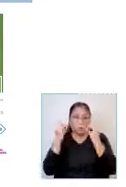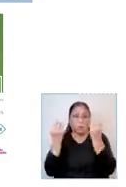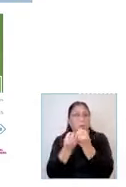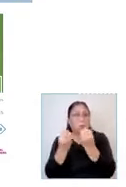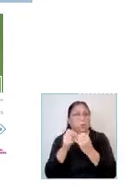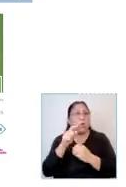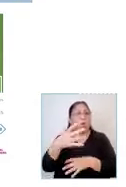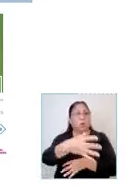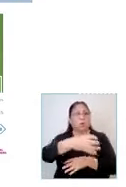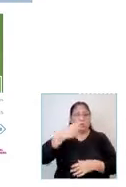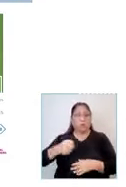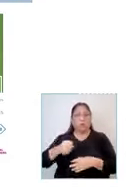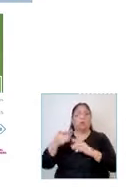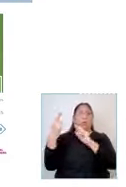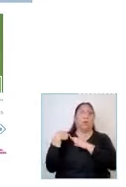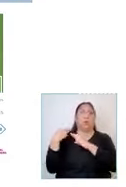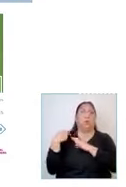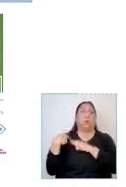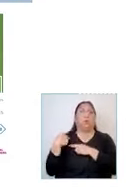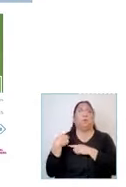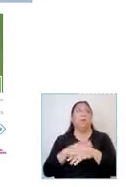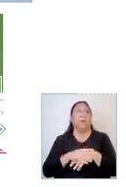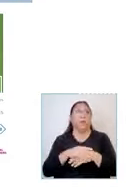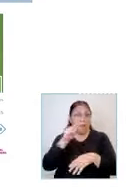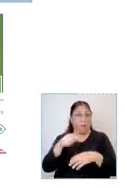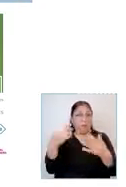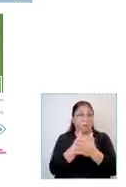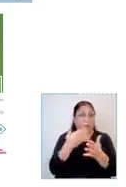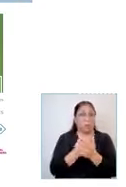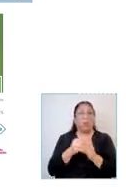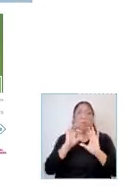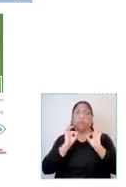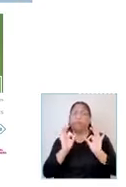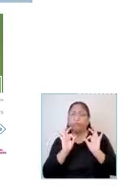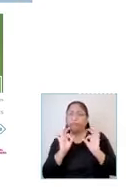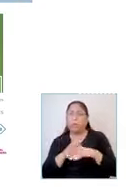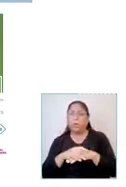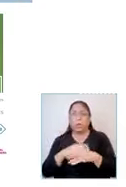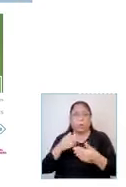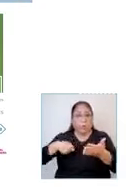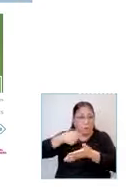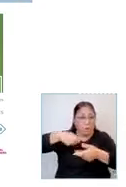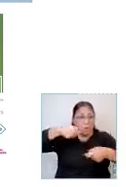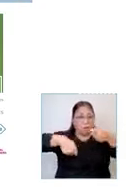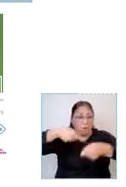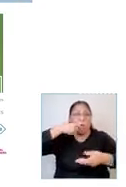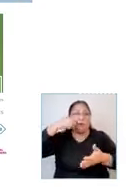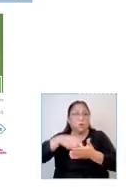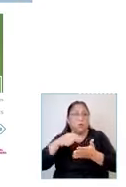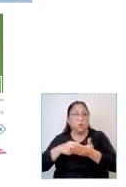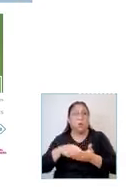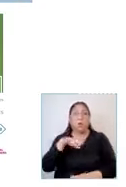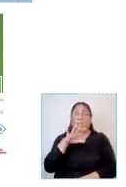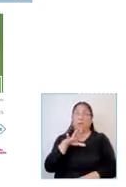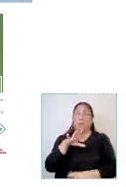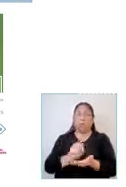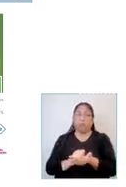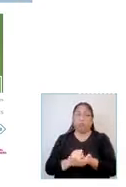un rol en la industria de venture capital o capital de riesgo. Y las cantidades de